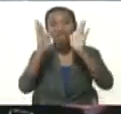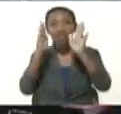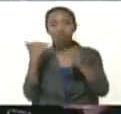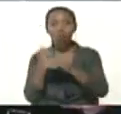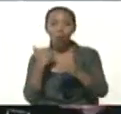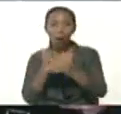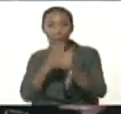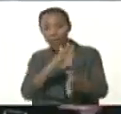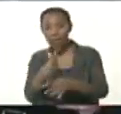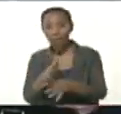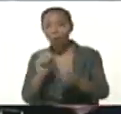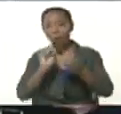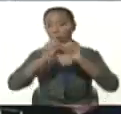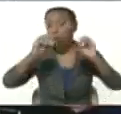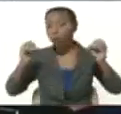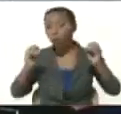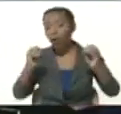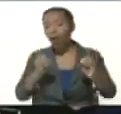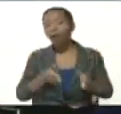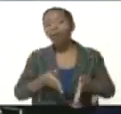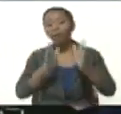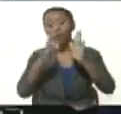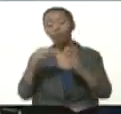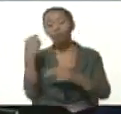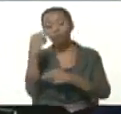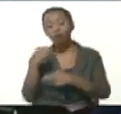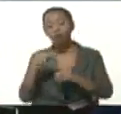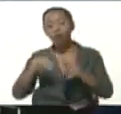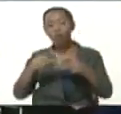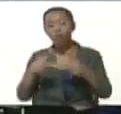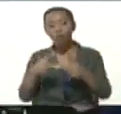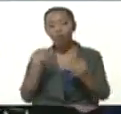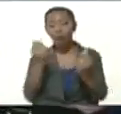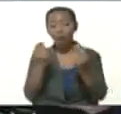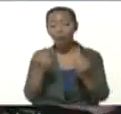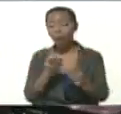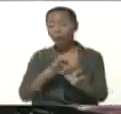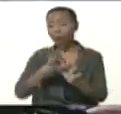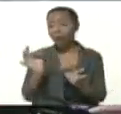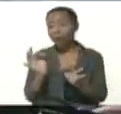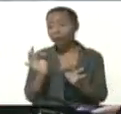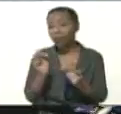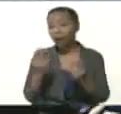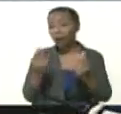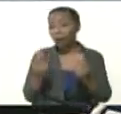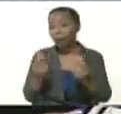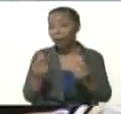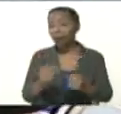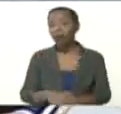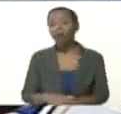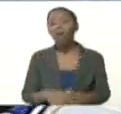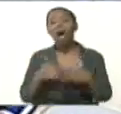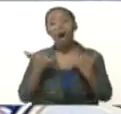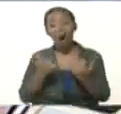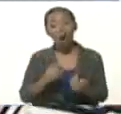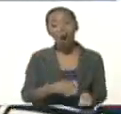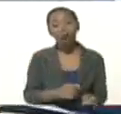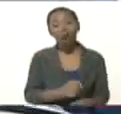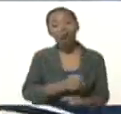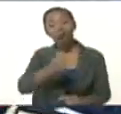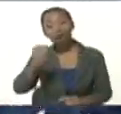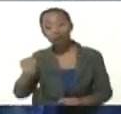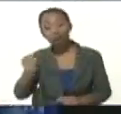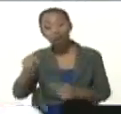mira, avanzando en los pisos del nuevo edificio de la economía, de la criptoeconomía. Ahora se lo vamos a dar a Desiree